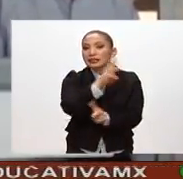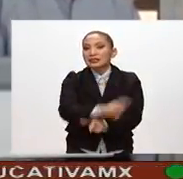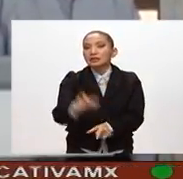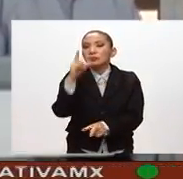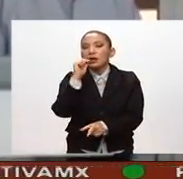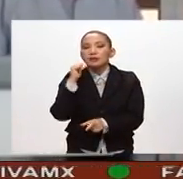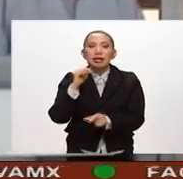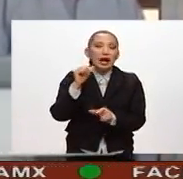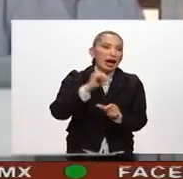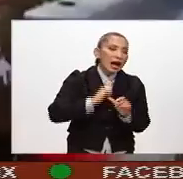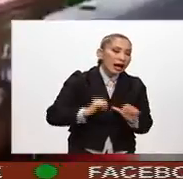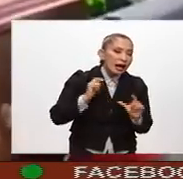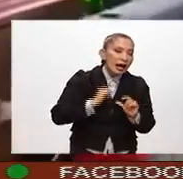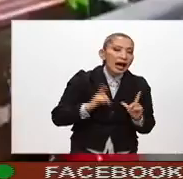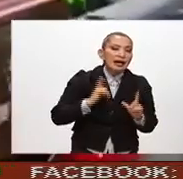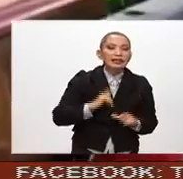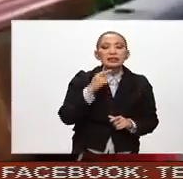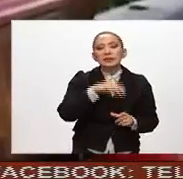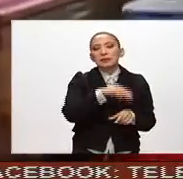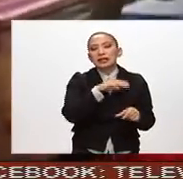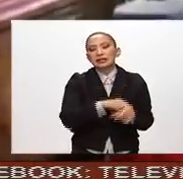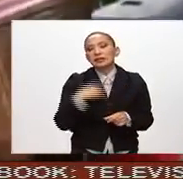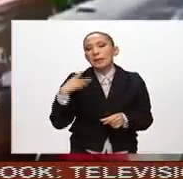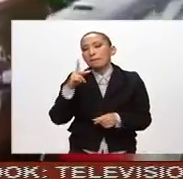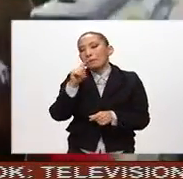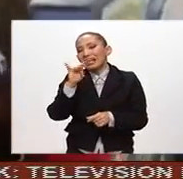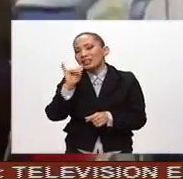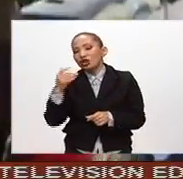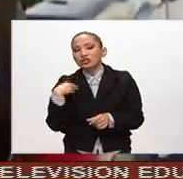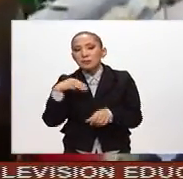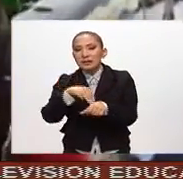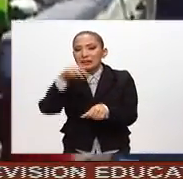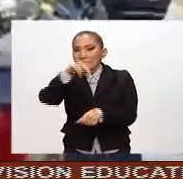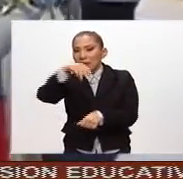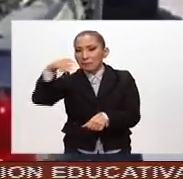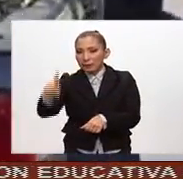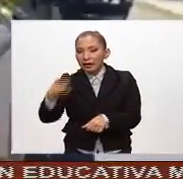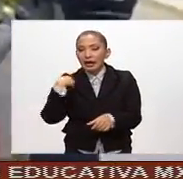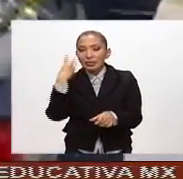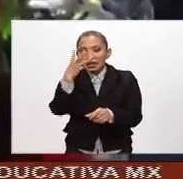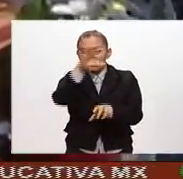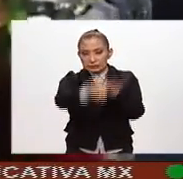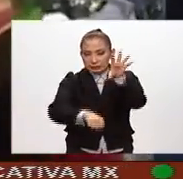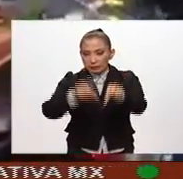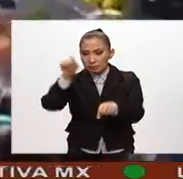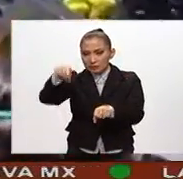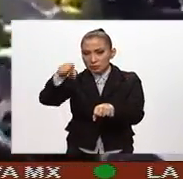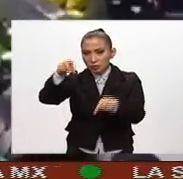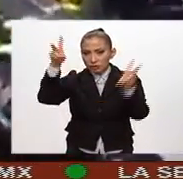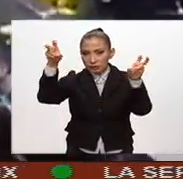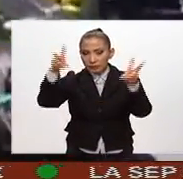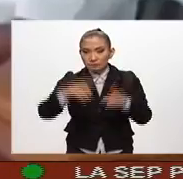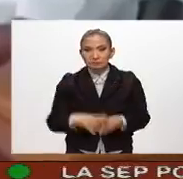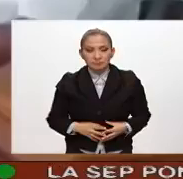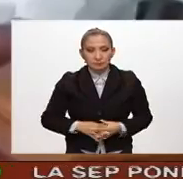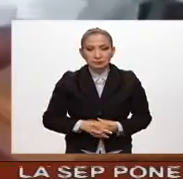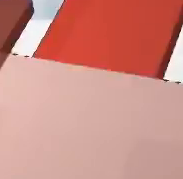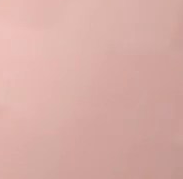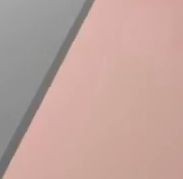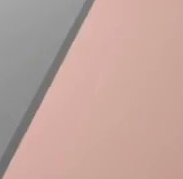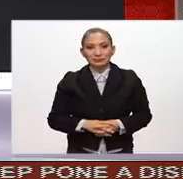elementos entre agentes ministeriales, peritos y Ministerio Público. Con esta suman 3 detenciones relacionadas con el caso.